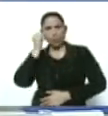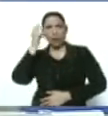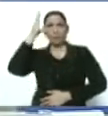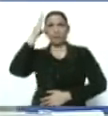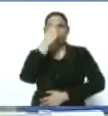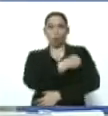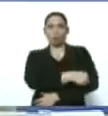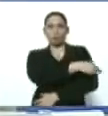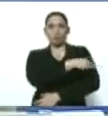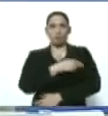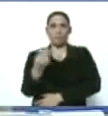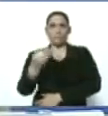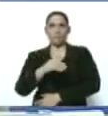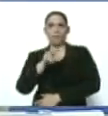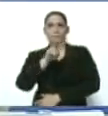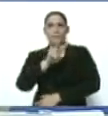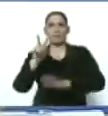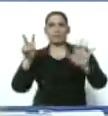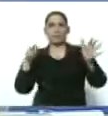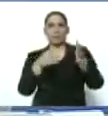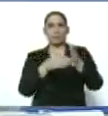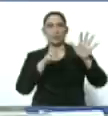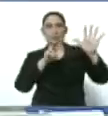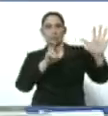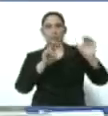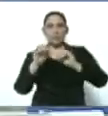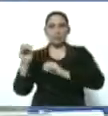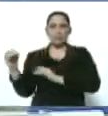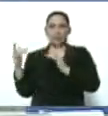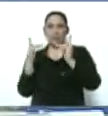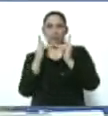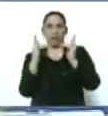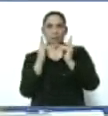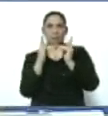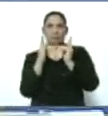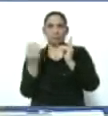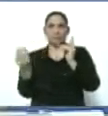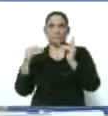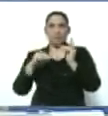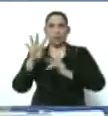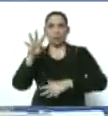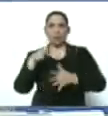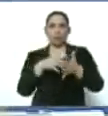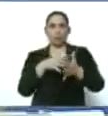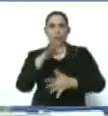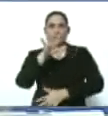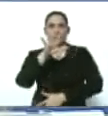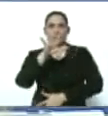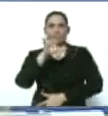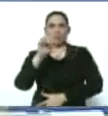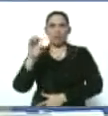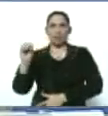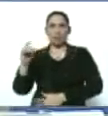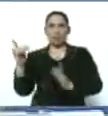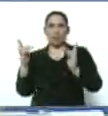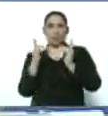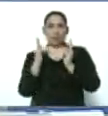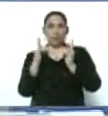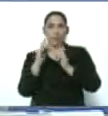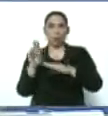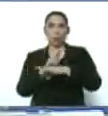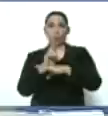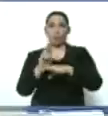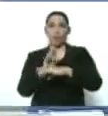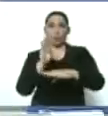hospitalaria, más de 27.700 camas, más de 4.500 camas de unidades